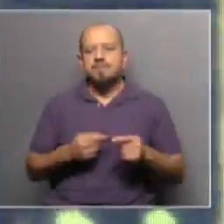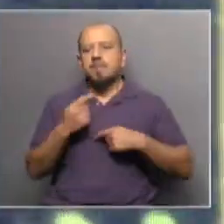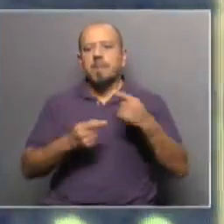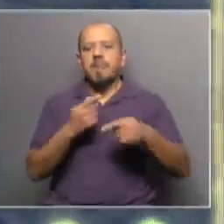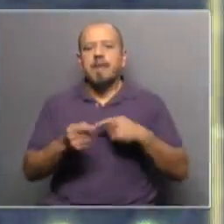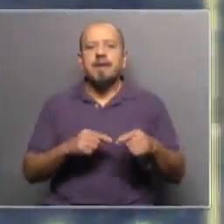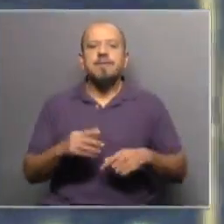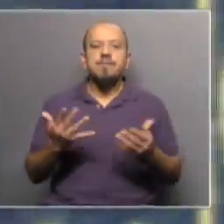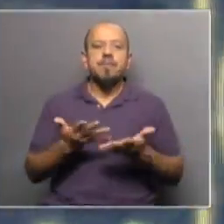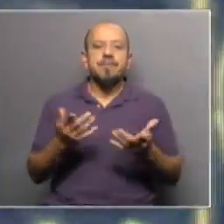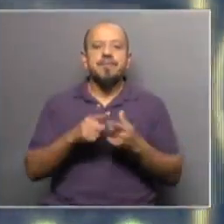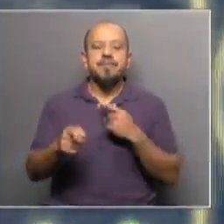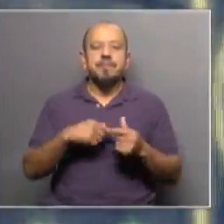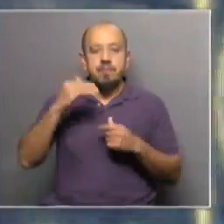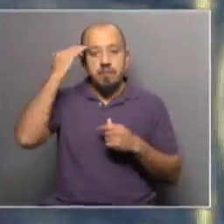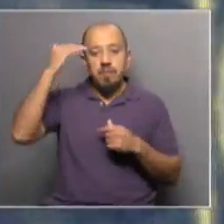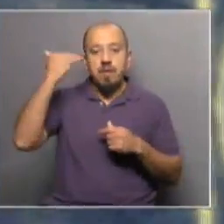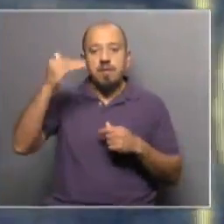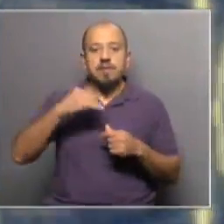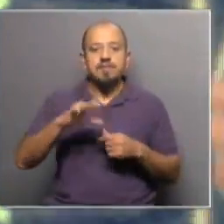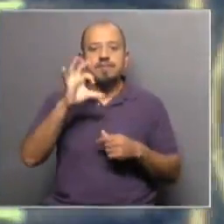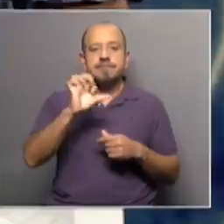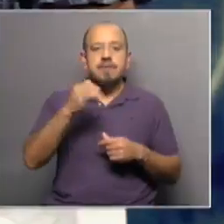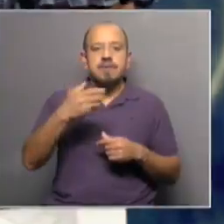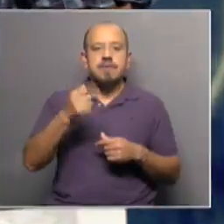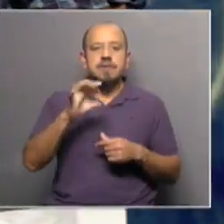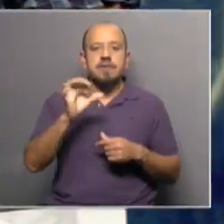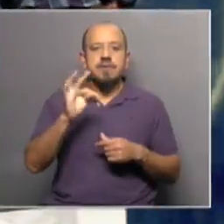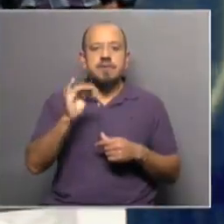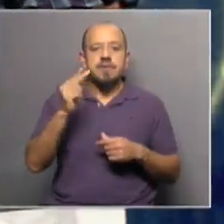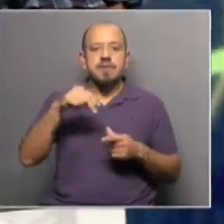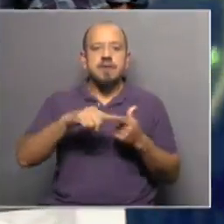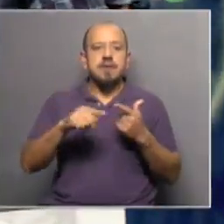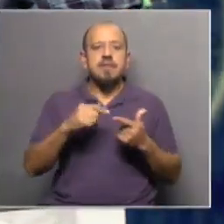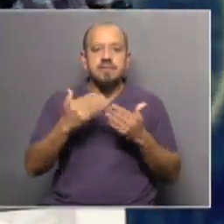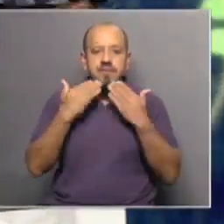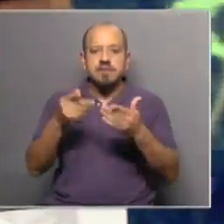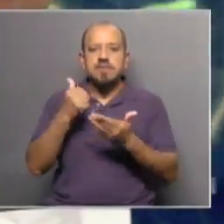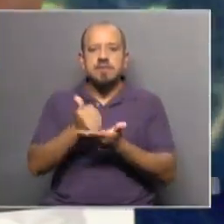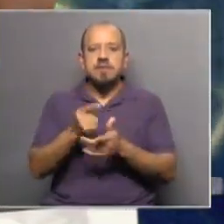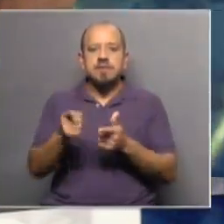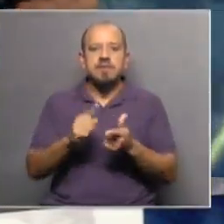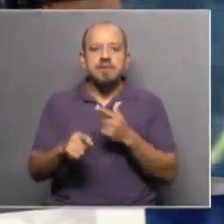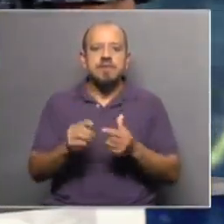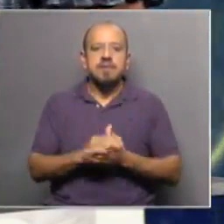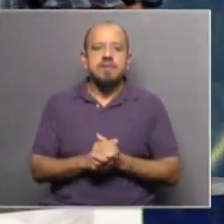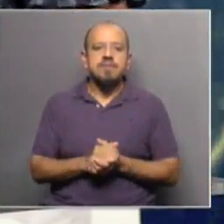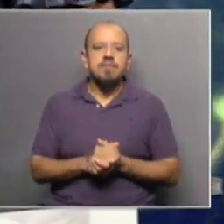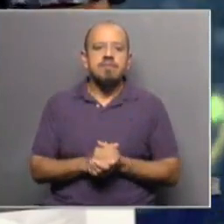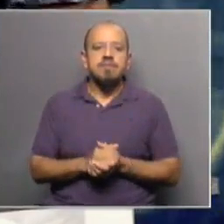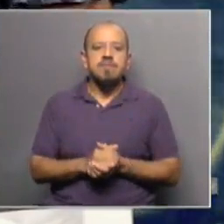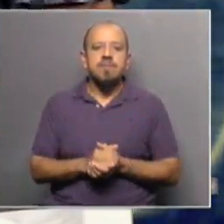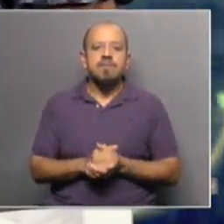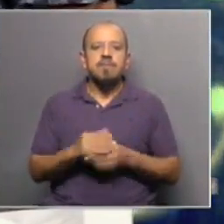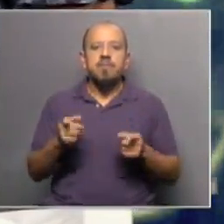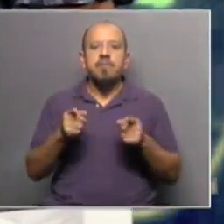Montevideo y ya estoy con los docentes Sebastián Cittadini y Gabriel Quirici. Muchas gracias por estar hoy acá en Mirá Montevideo, que